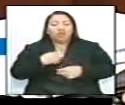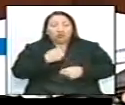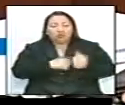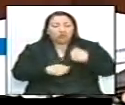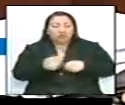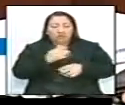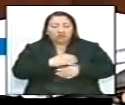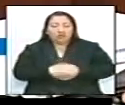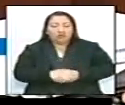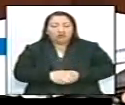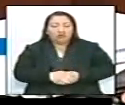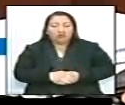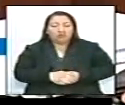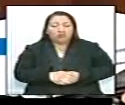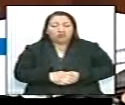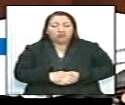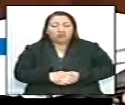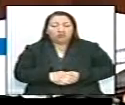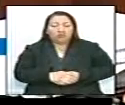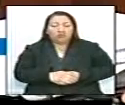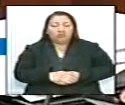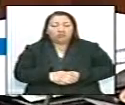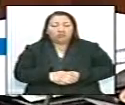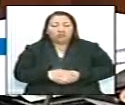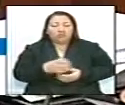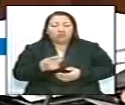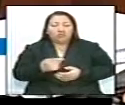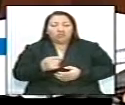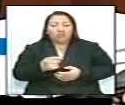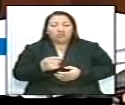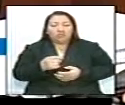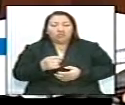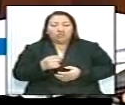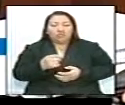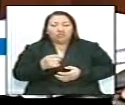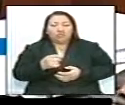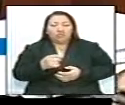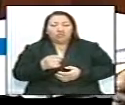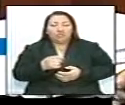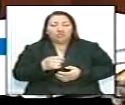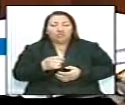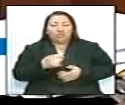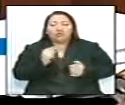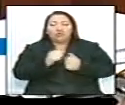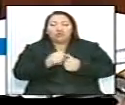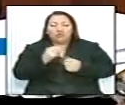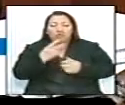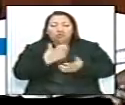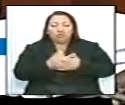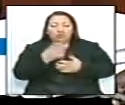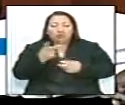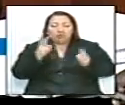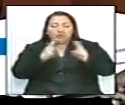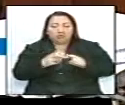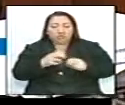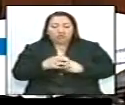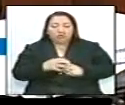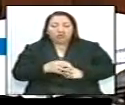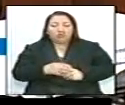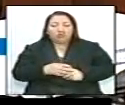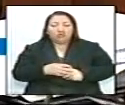sufrido con un WhatsApp falso, probado con 2 peritajes,